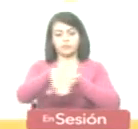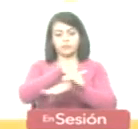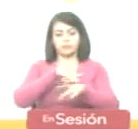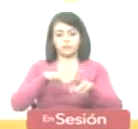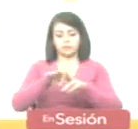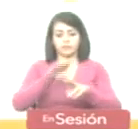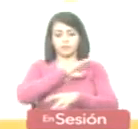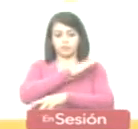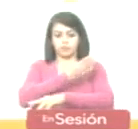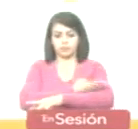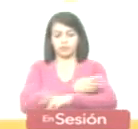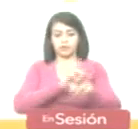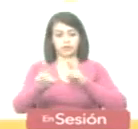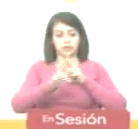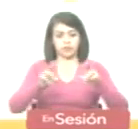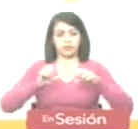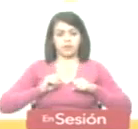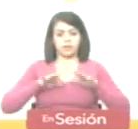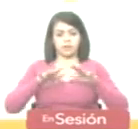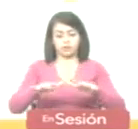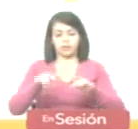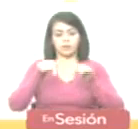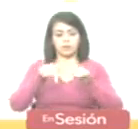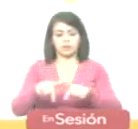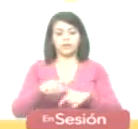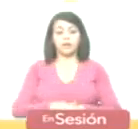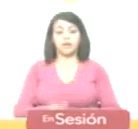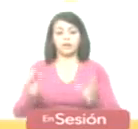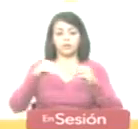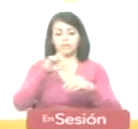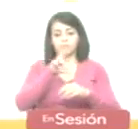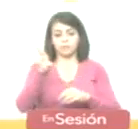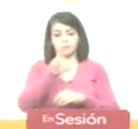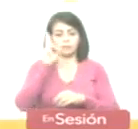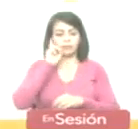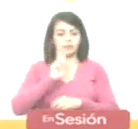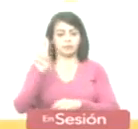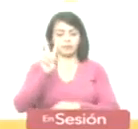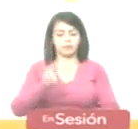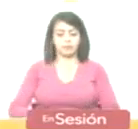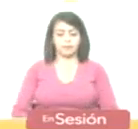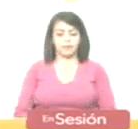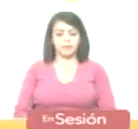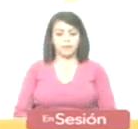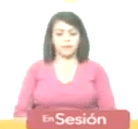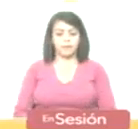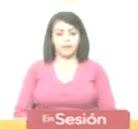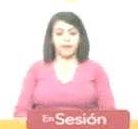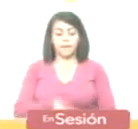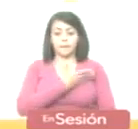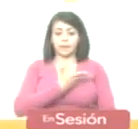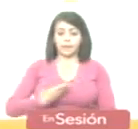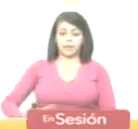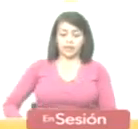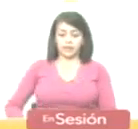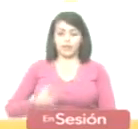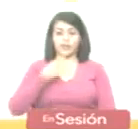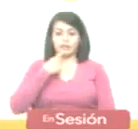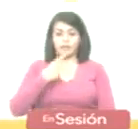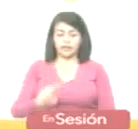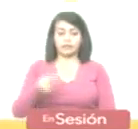ministro del Poder Popular para Relaciones Exteriores de la República Bolivariana de Venezuela. El presidente